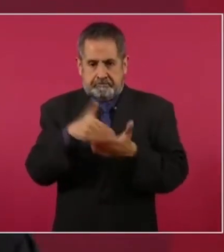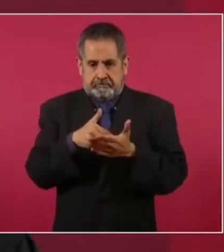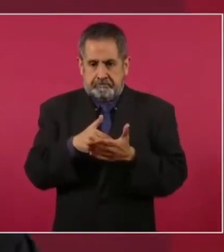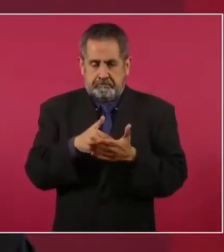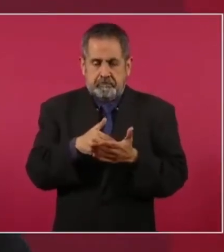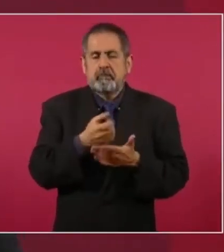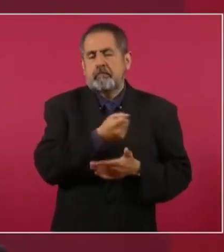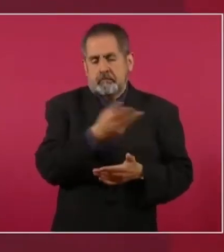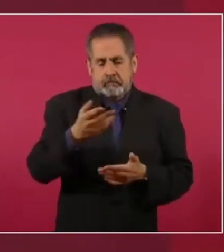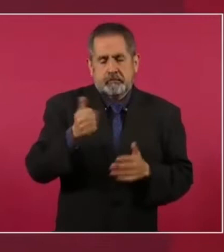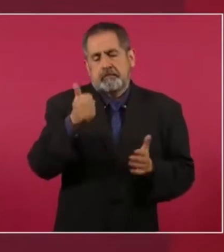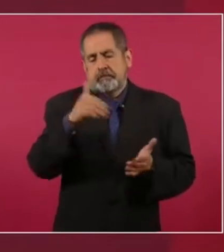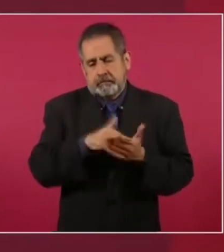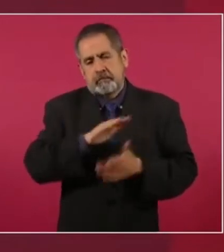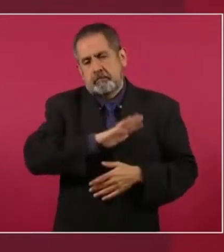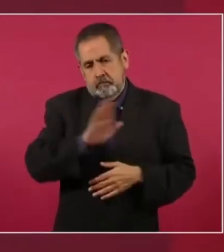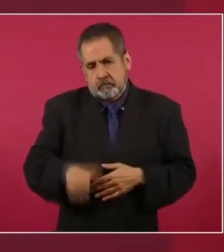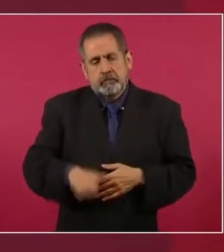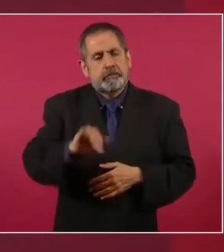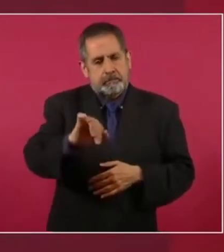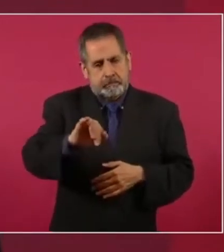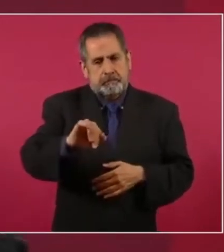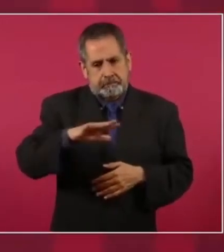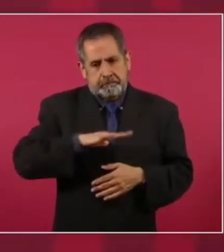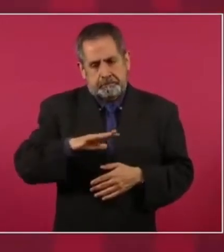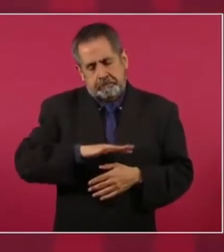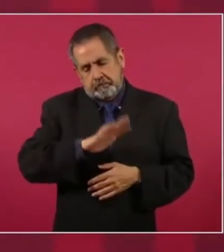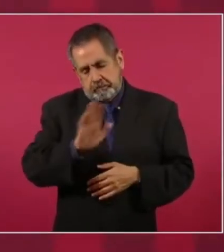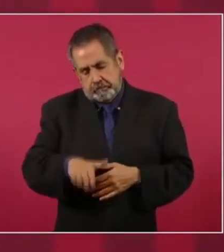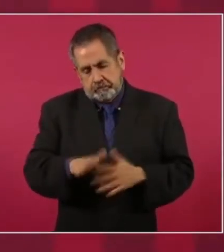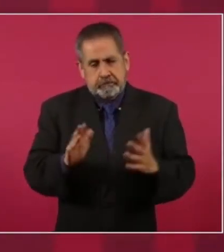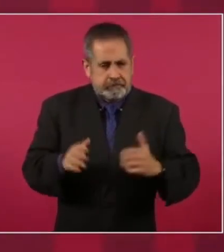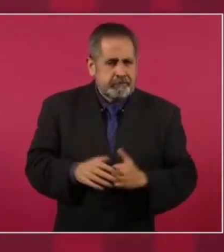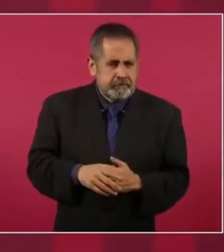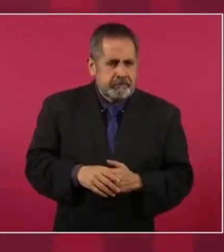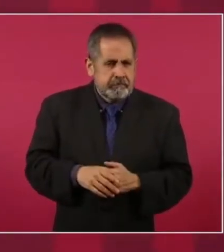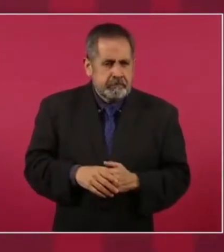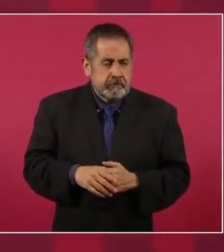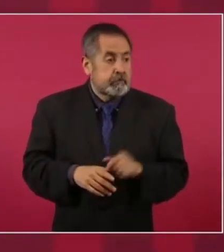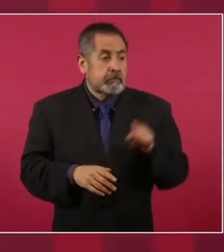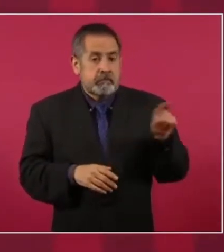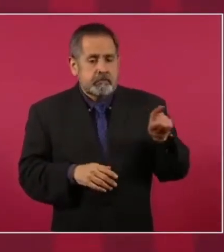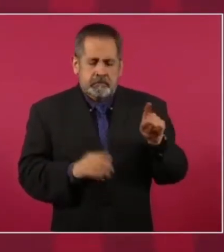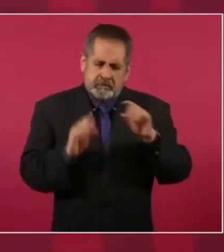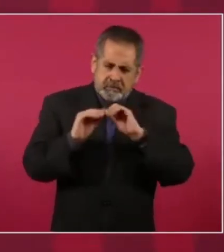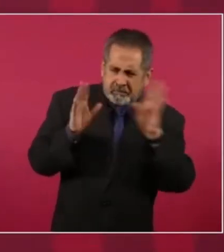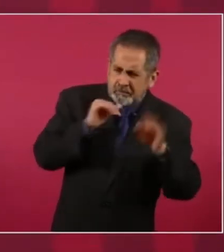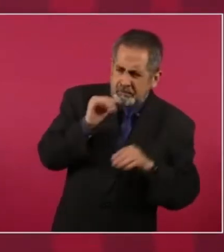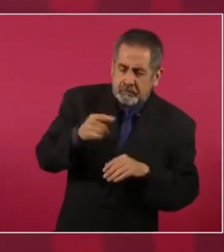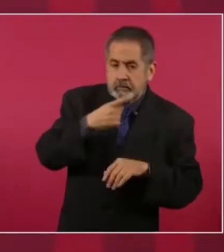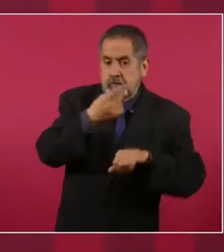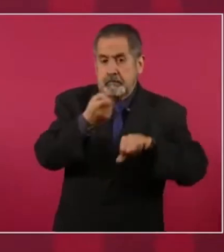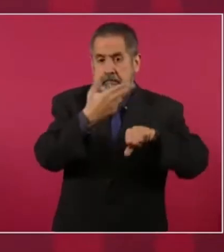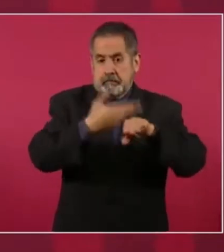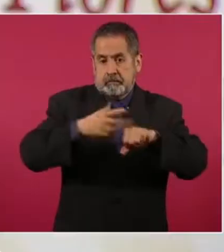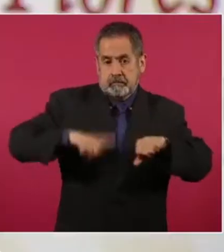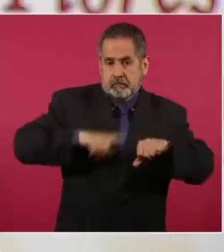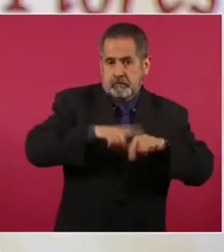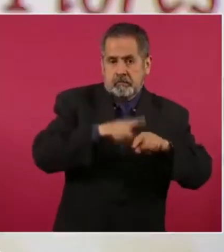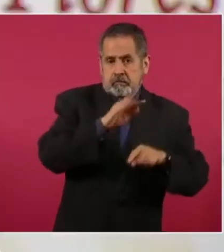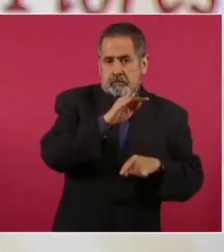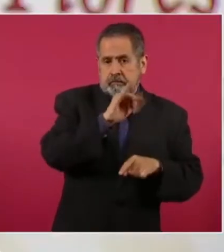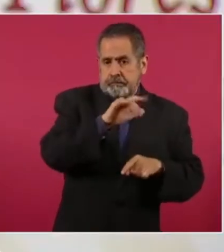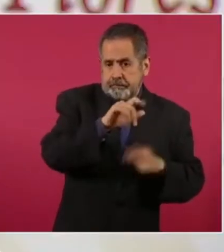perdieron la vida. Entonces, no tenían claro ni el secretario de Estado, ni el fiscal